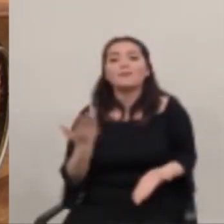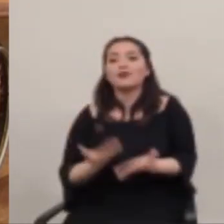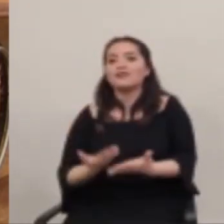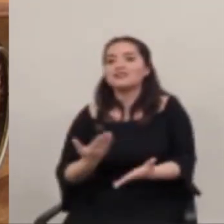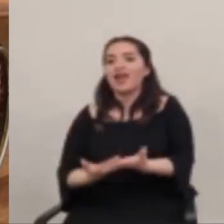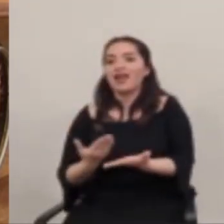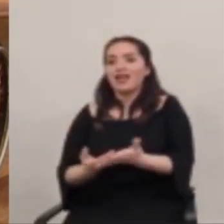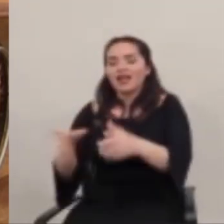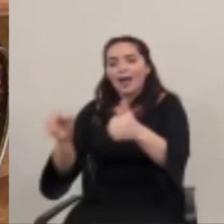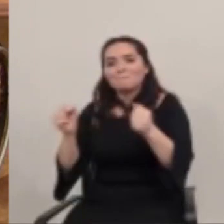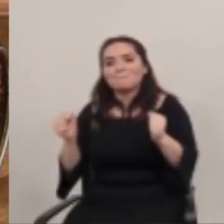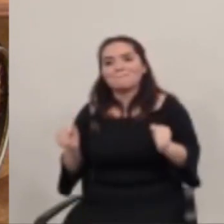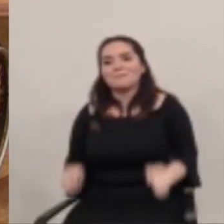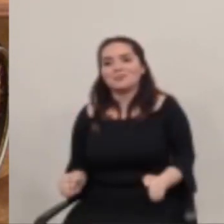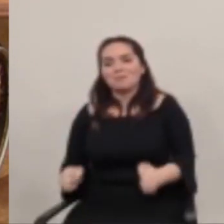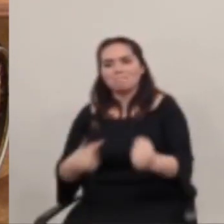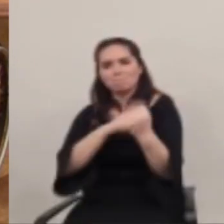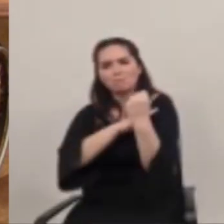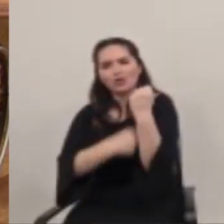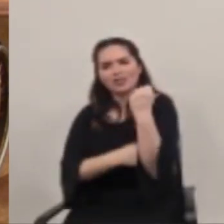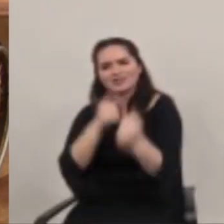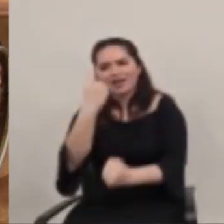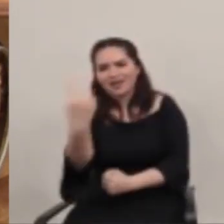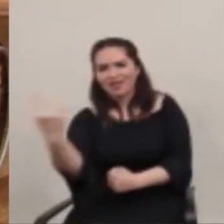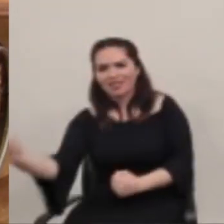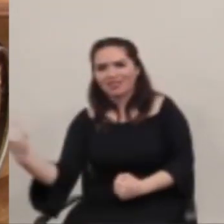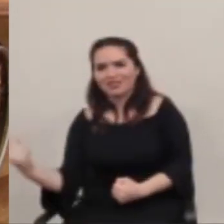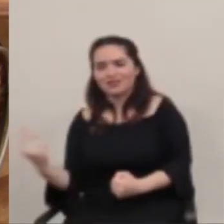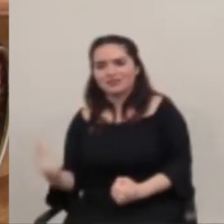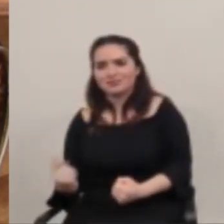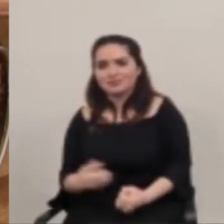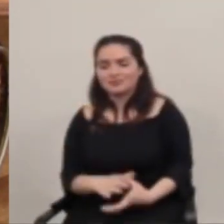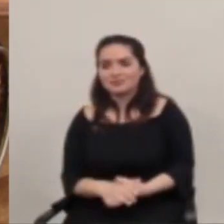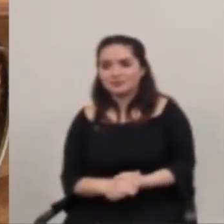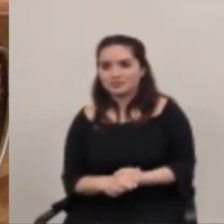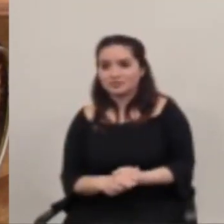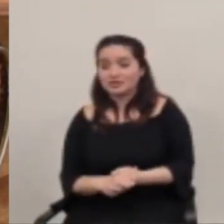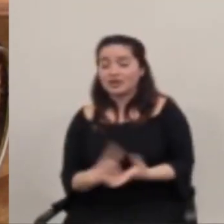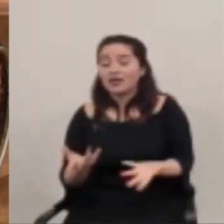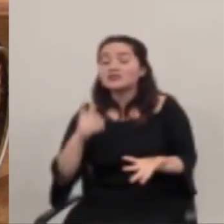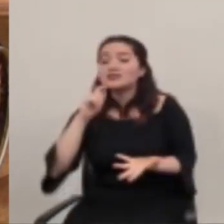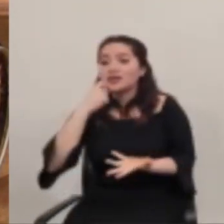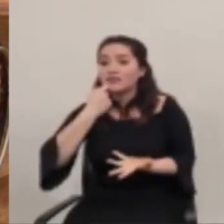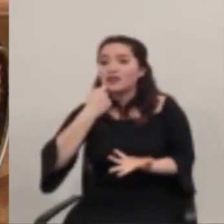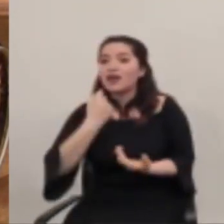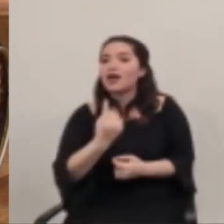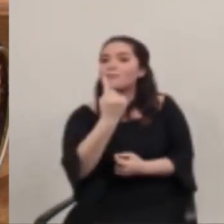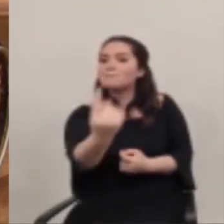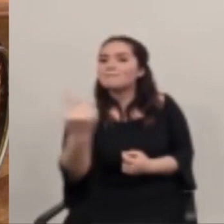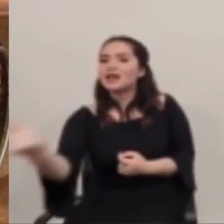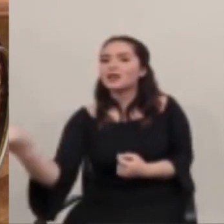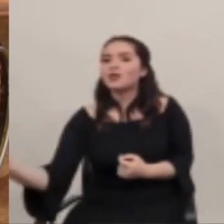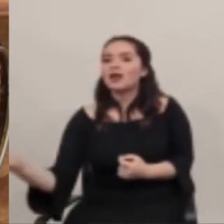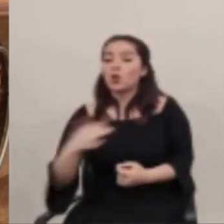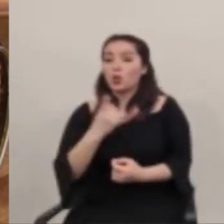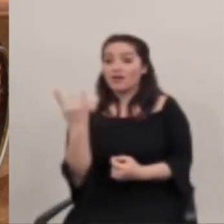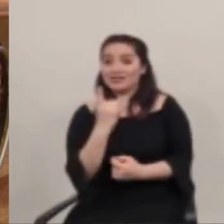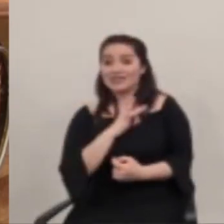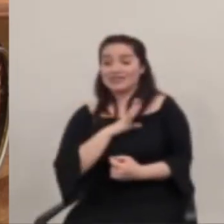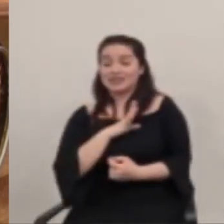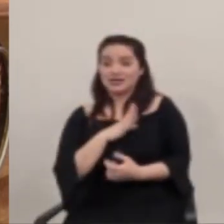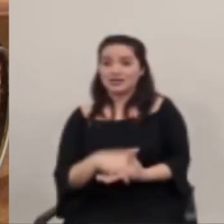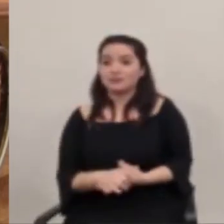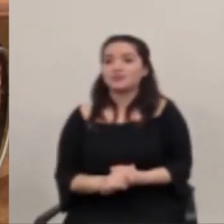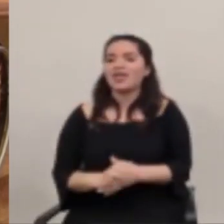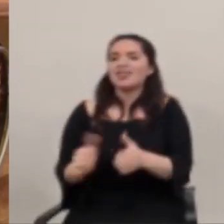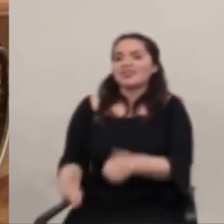capacidades y las potencialidades, ¿no es cierto?, y echamos a correr las potencialidades. Y eso tiene que ver, en el caso particular de la Universidad de Chile, siento yo,